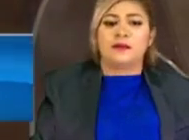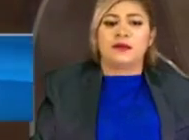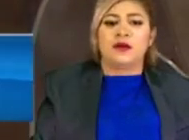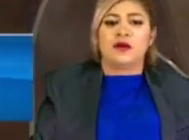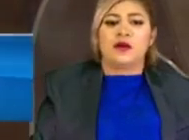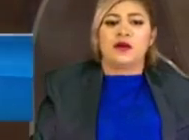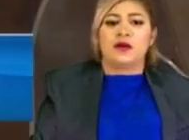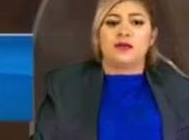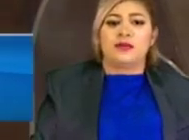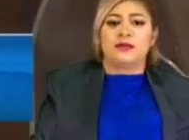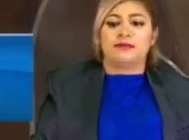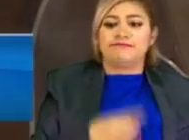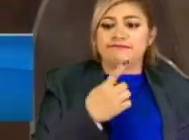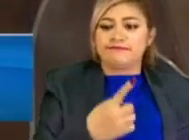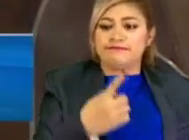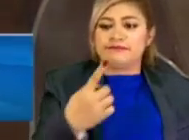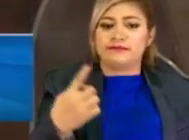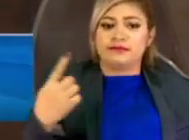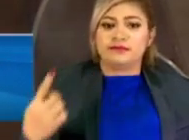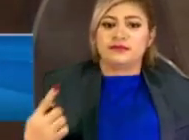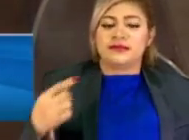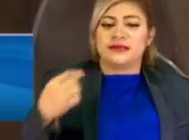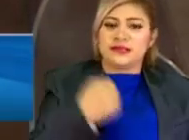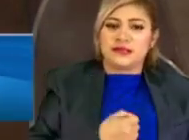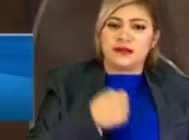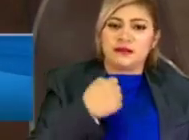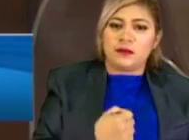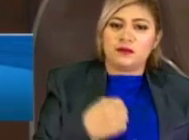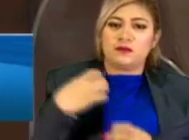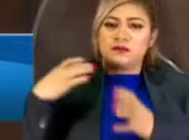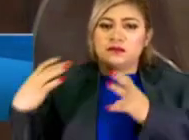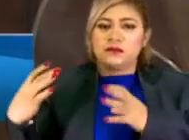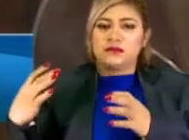hombro a hombro con nuestra gente,